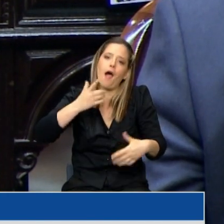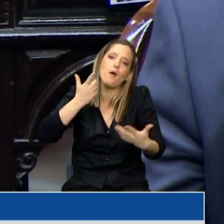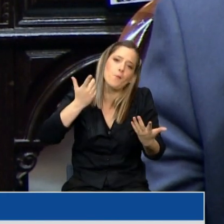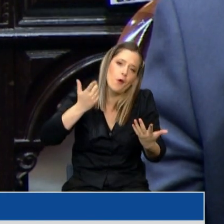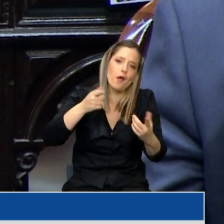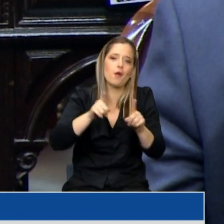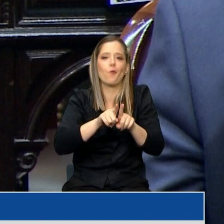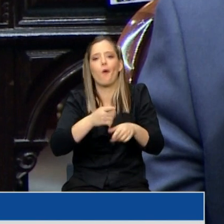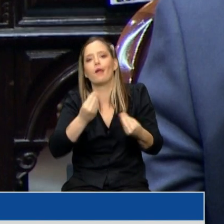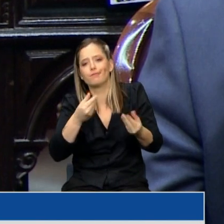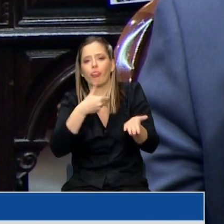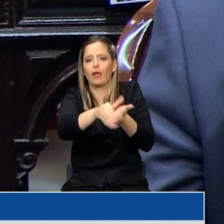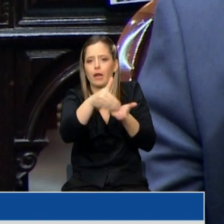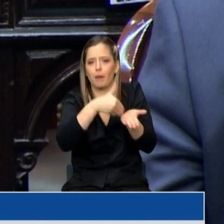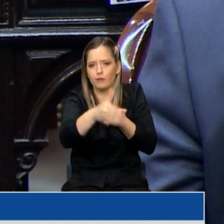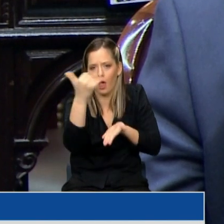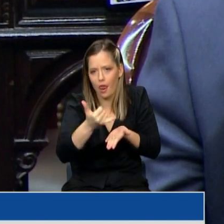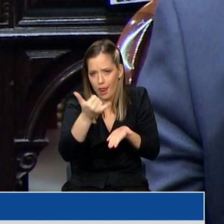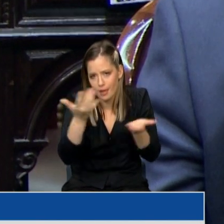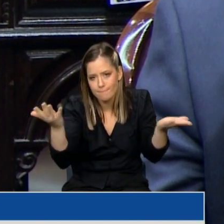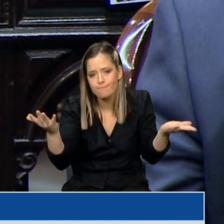la discriminación,